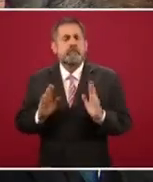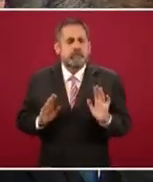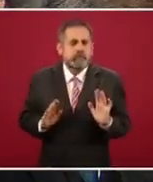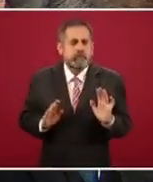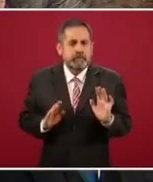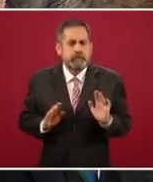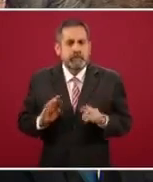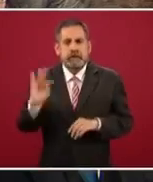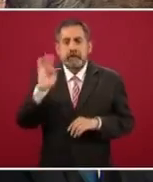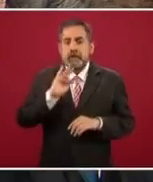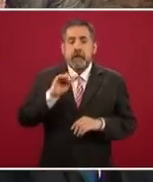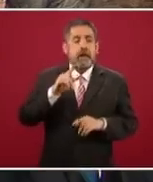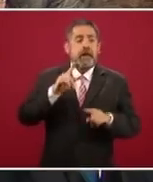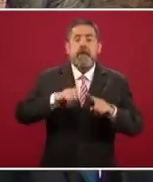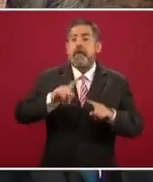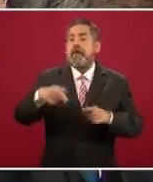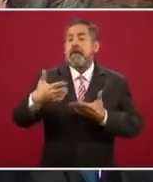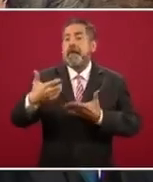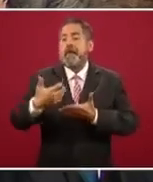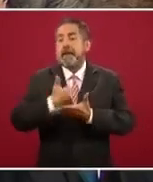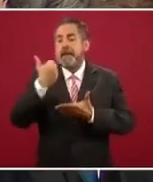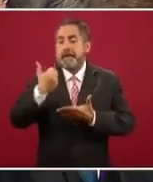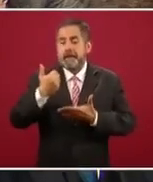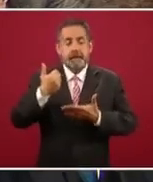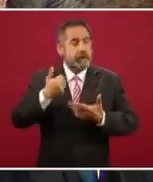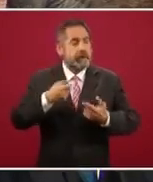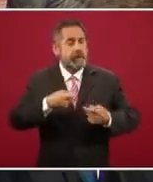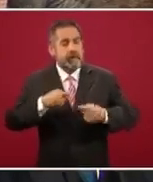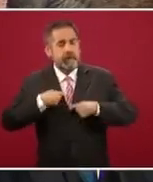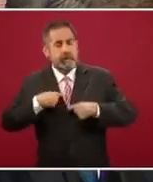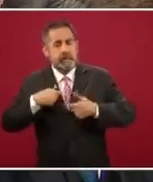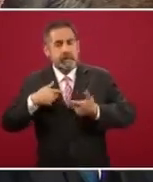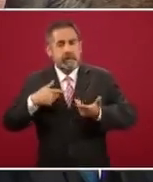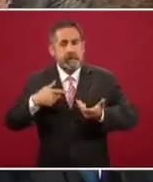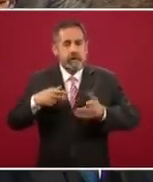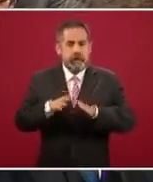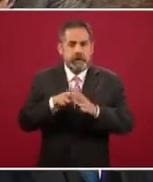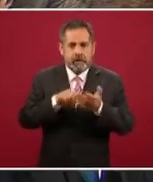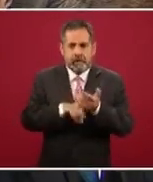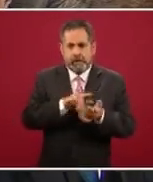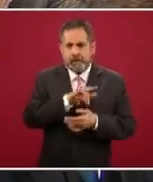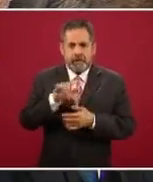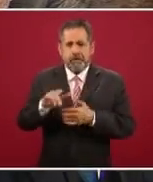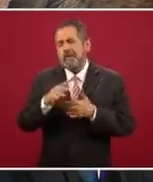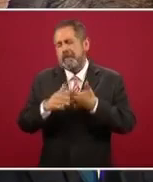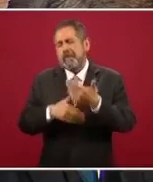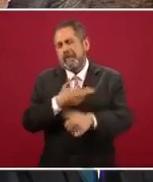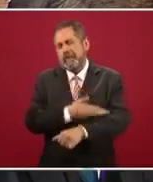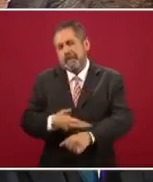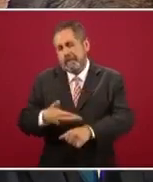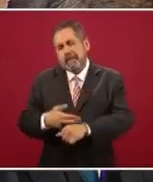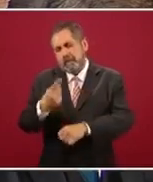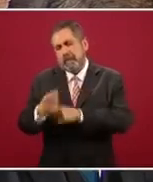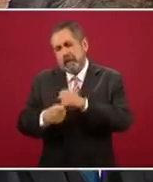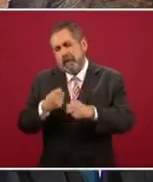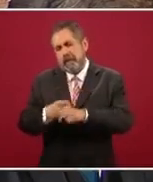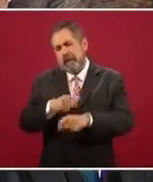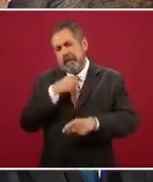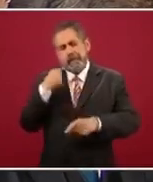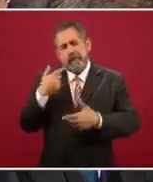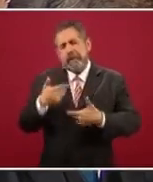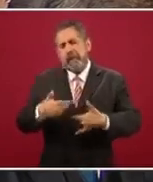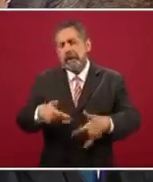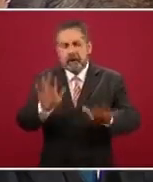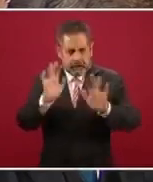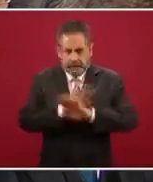posible ganador hubiera alegado que le tienen que dar el avión presidencial y después esto iba a retrasar un año, año y medio sí. El procedimiento